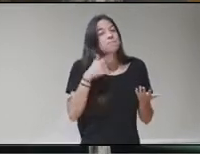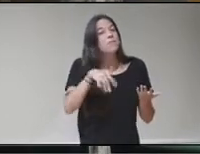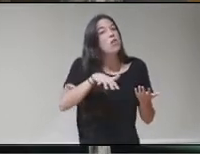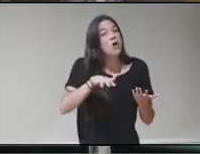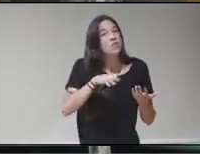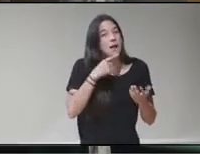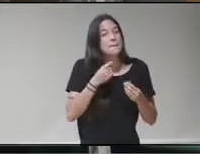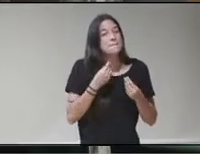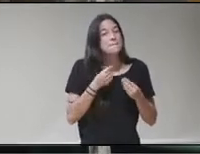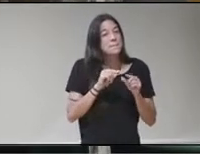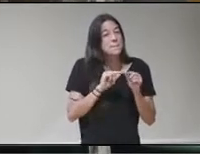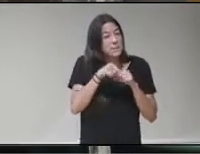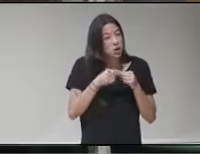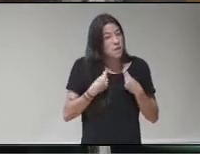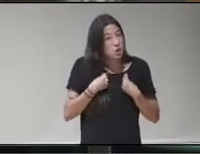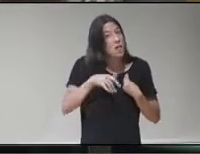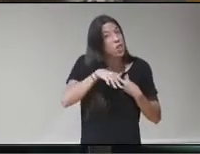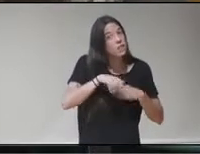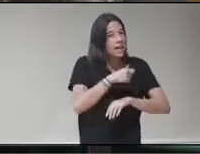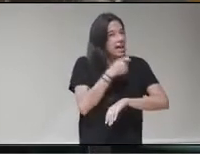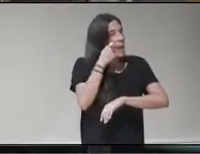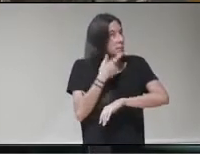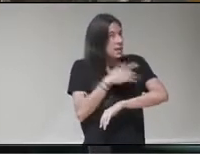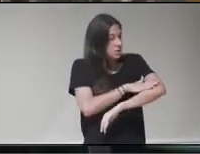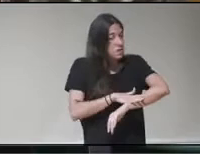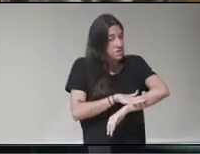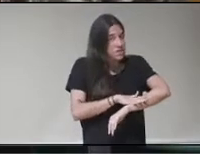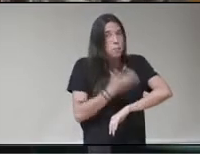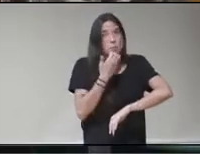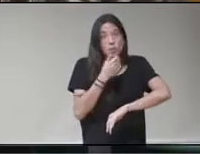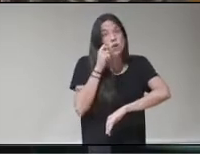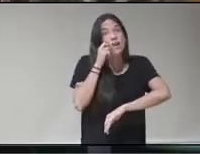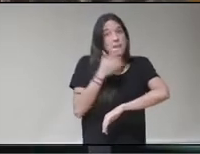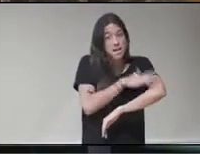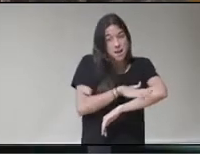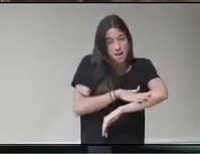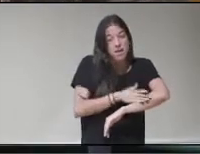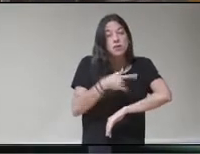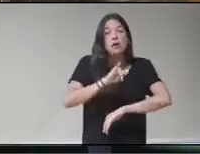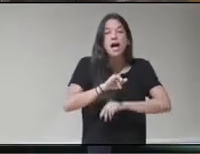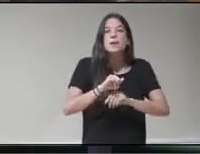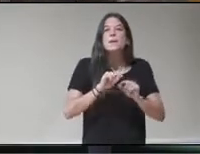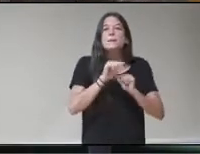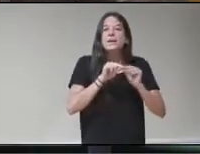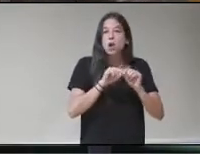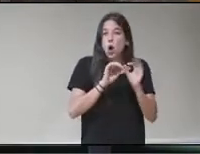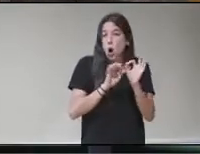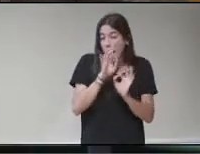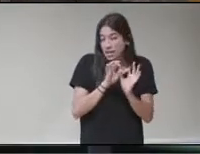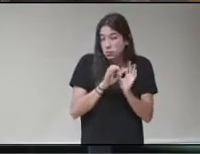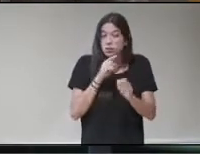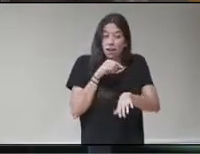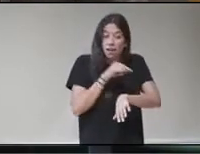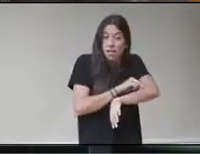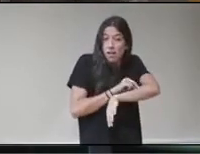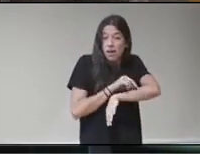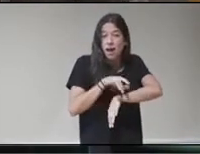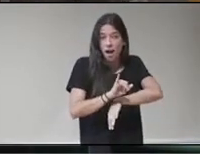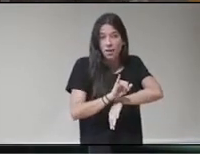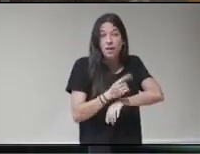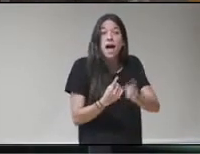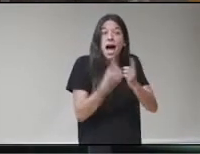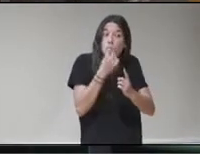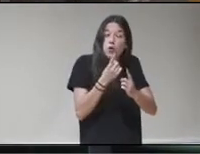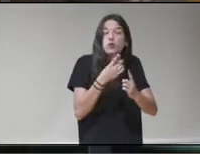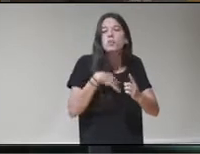dijimos, en la piel, por ejemplo. En la piel nosotros vamos a tener pues, microorganismos que acceden a ella y unos pocos son